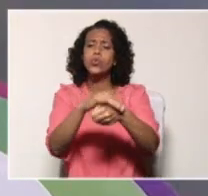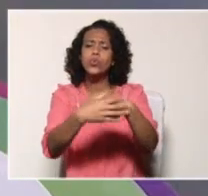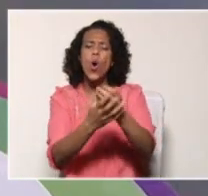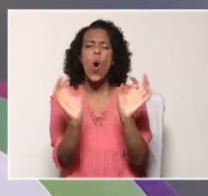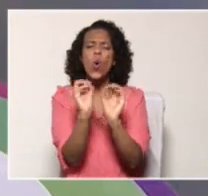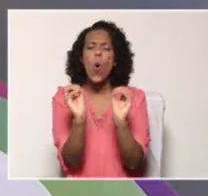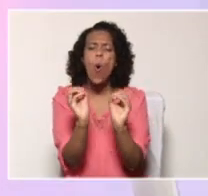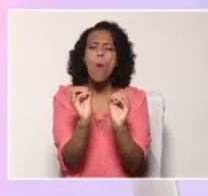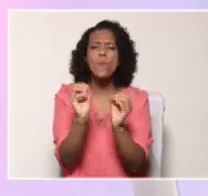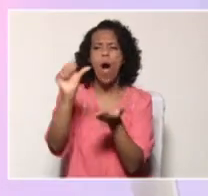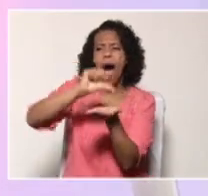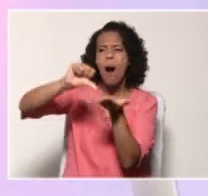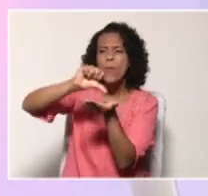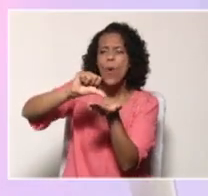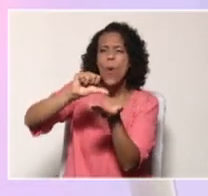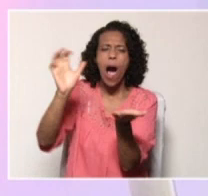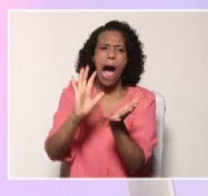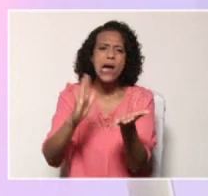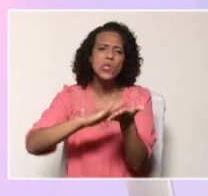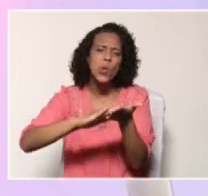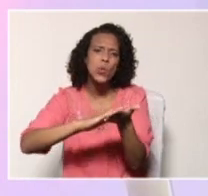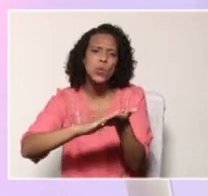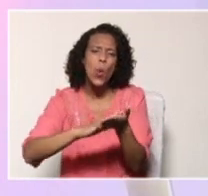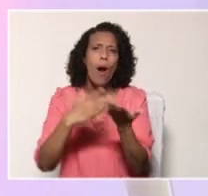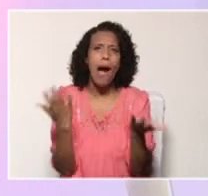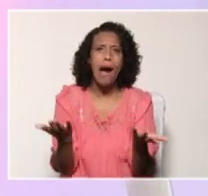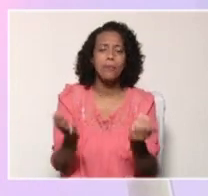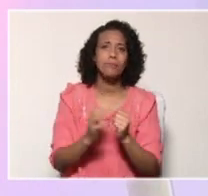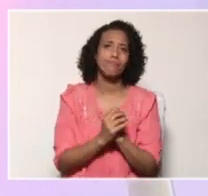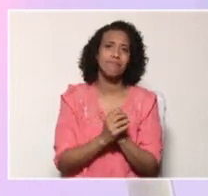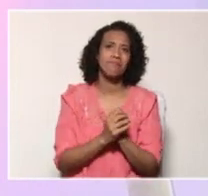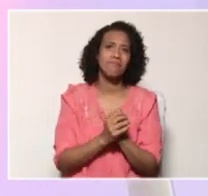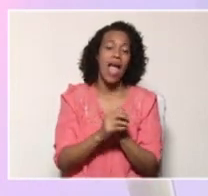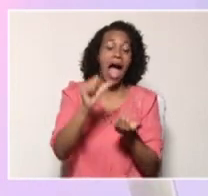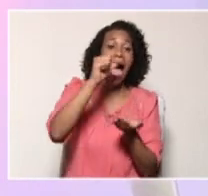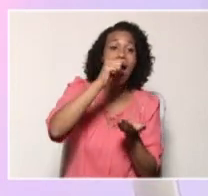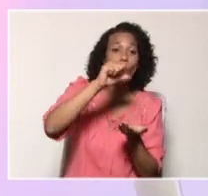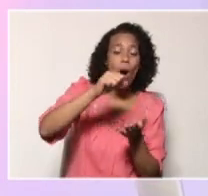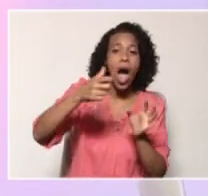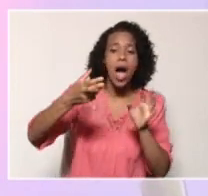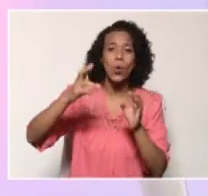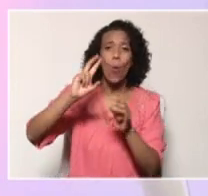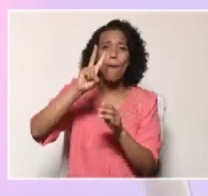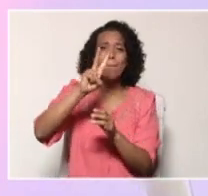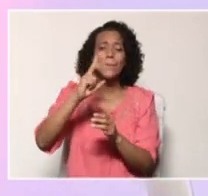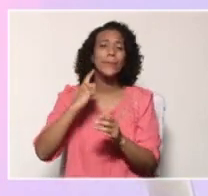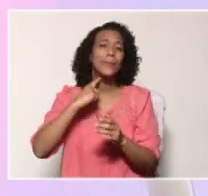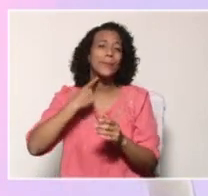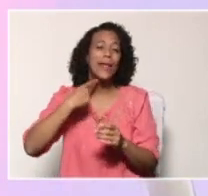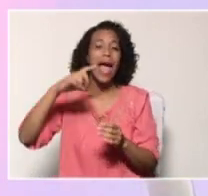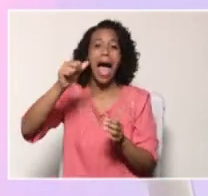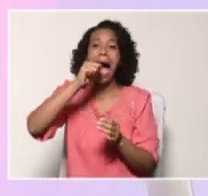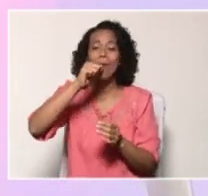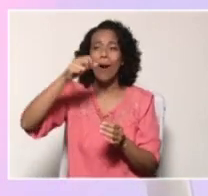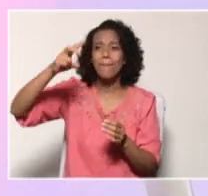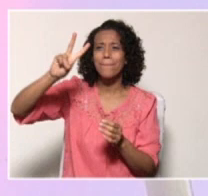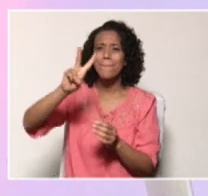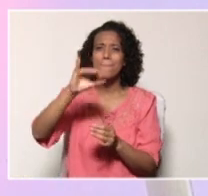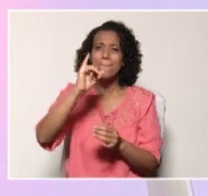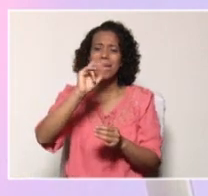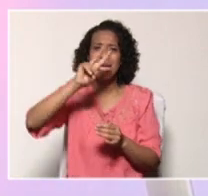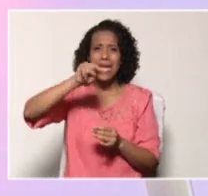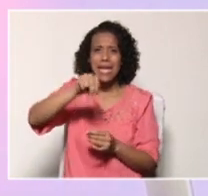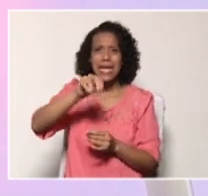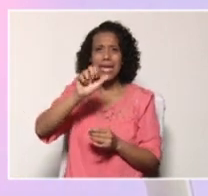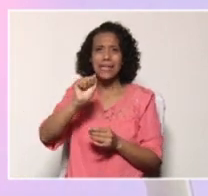debo lavarlos? ¿Qué tipo de solución voy a utilizar? Si de pronto es agua con vinagre lo que voy a estar utilizando, si solamente los voy a lavar con